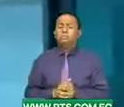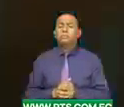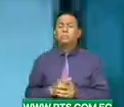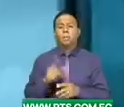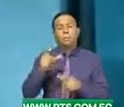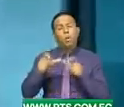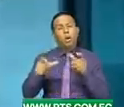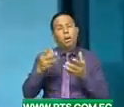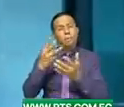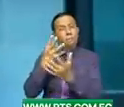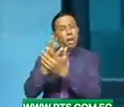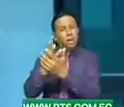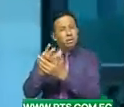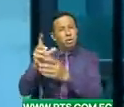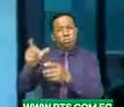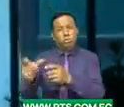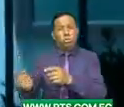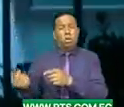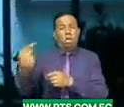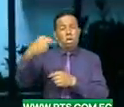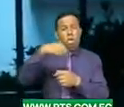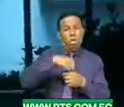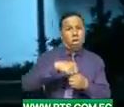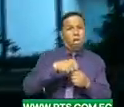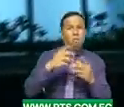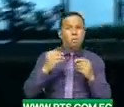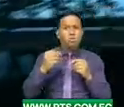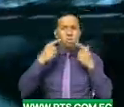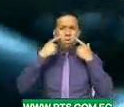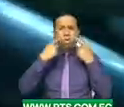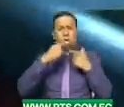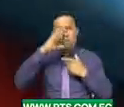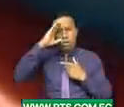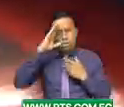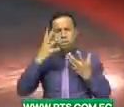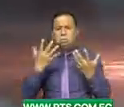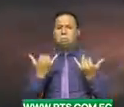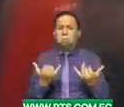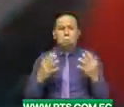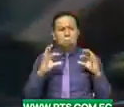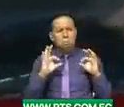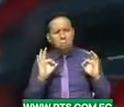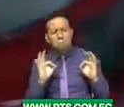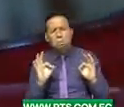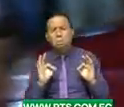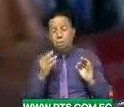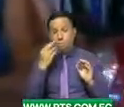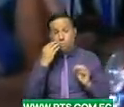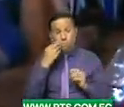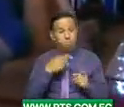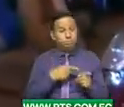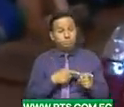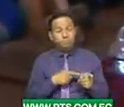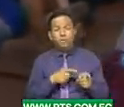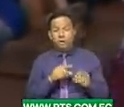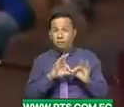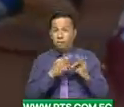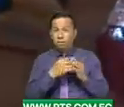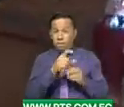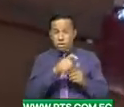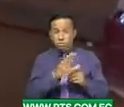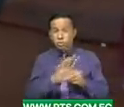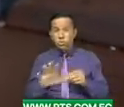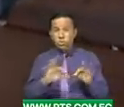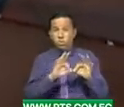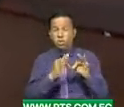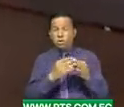personas privadas de la libertad del lado izquierdo le vamos a mostrar en este instante son familiares de otros pacientes de